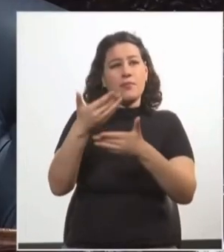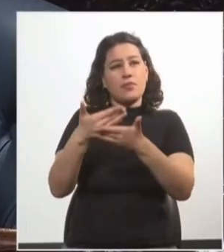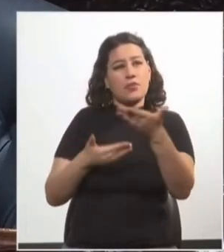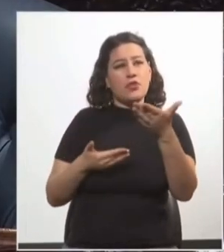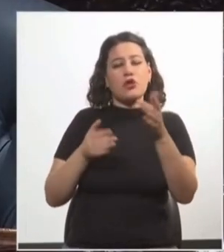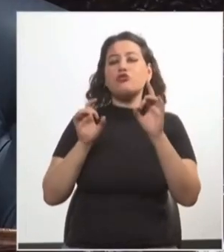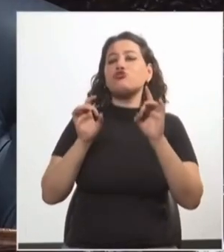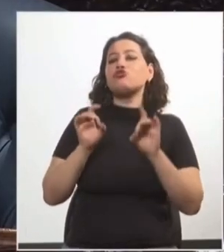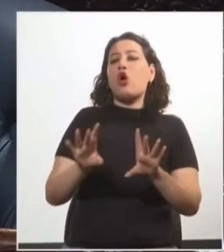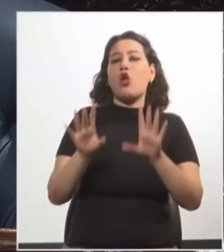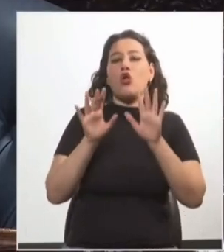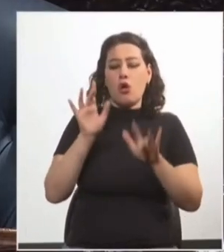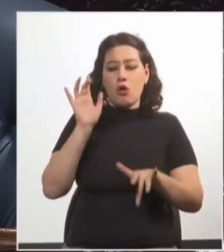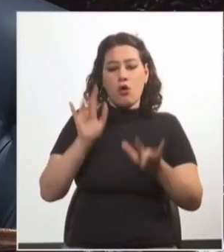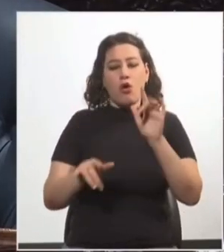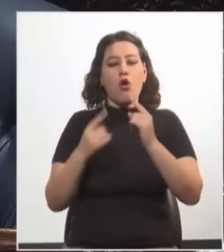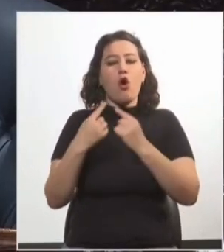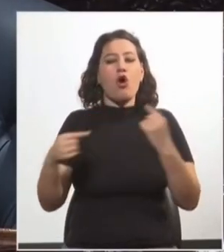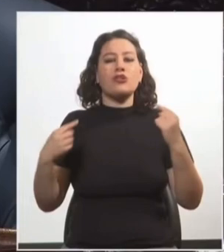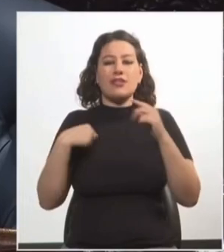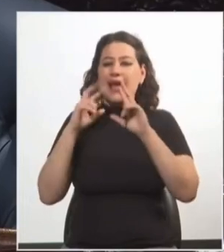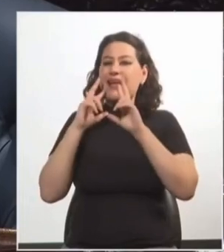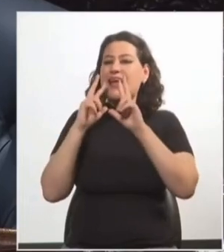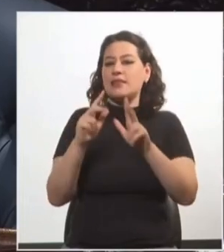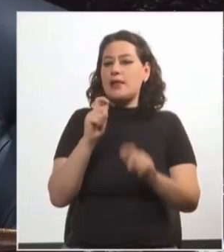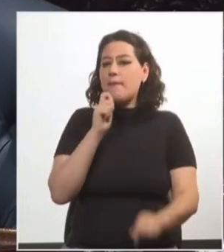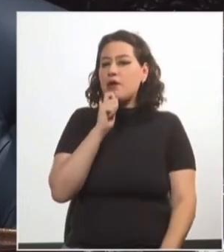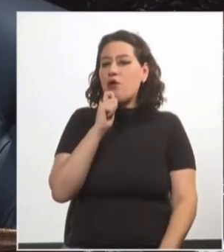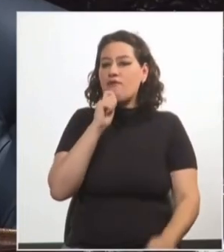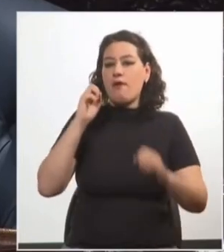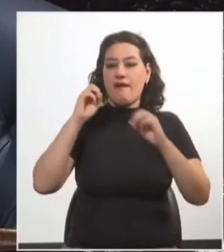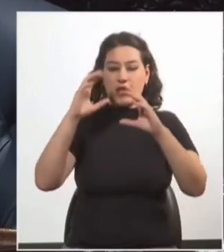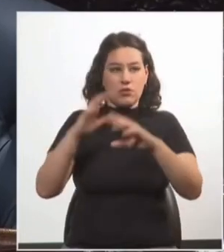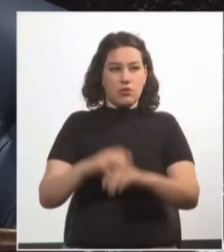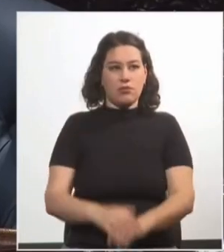solo toma las cosas que se dicen con micrófono abierto.